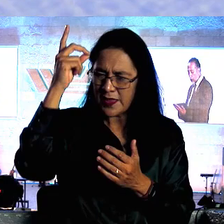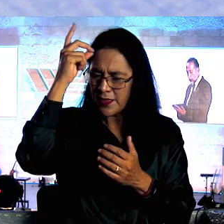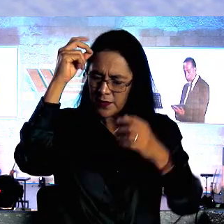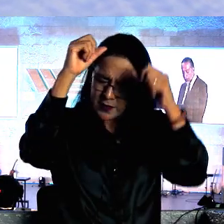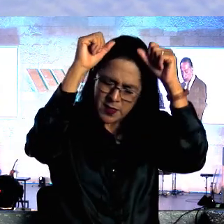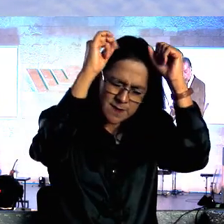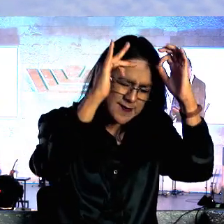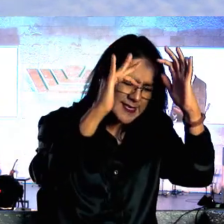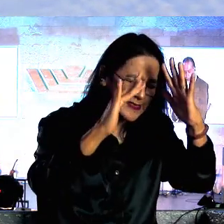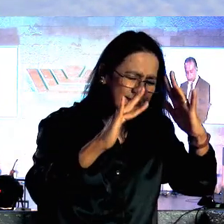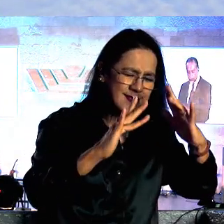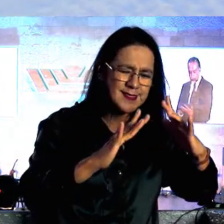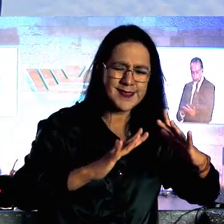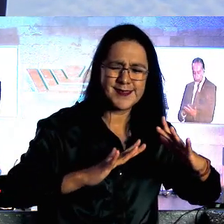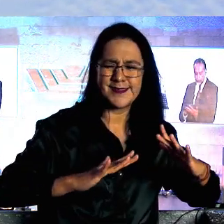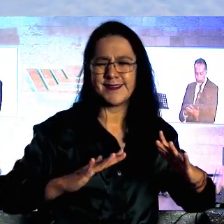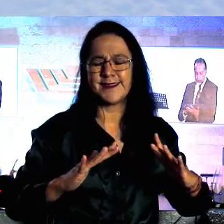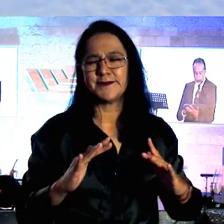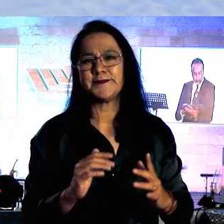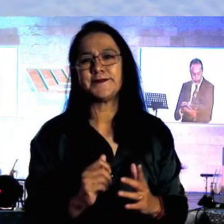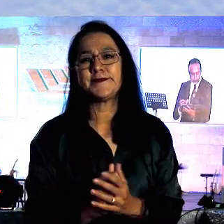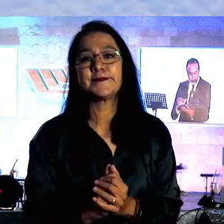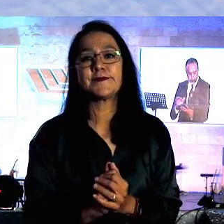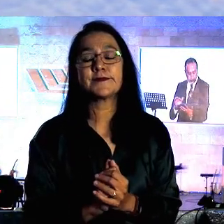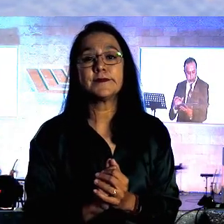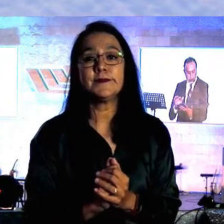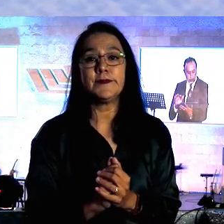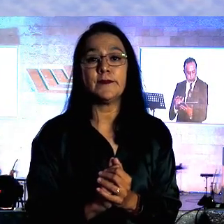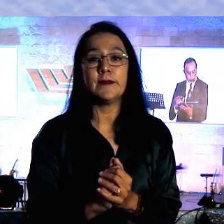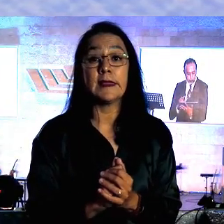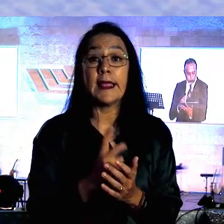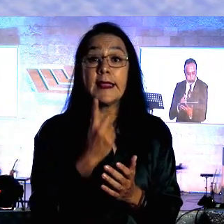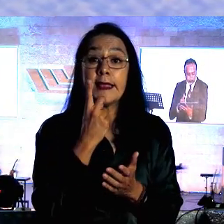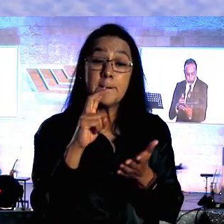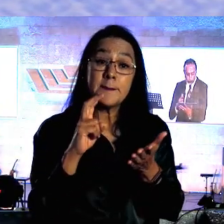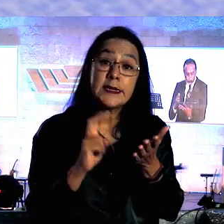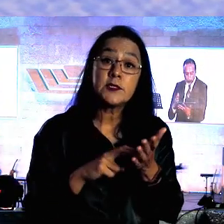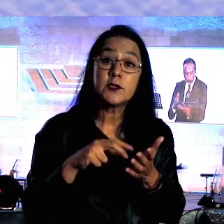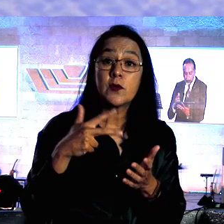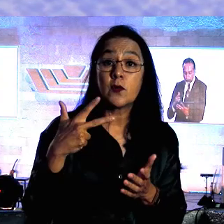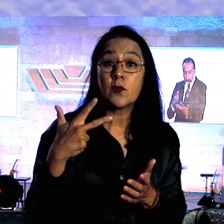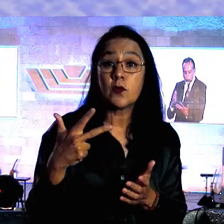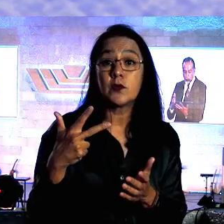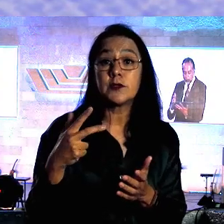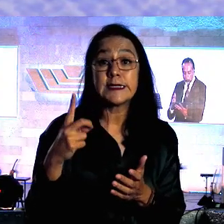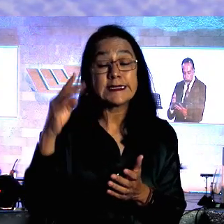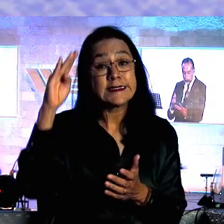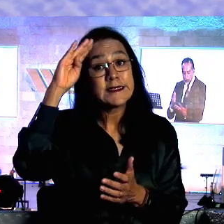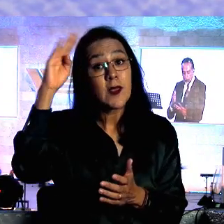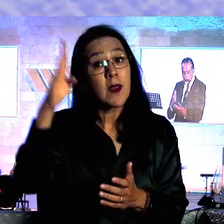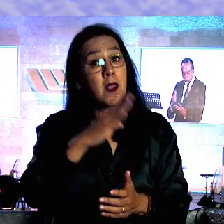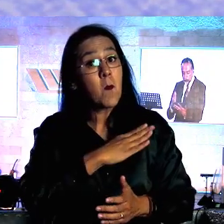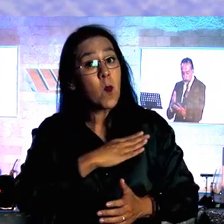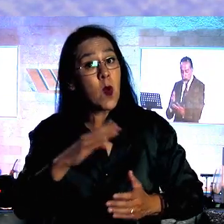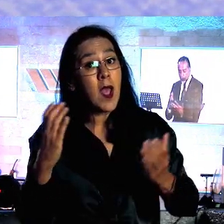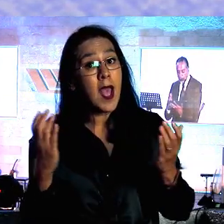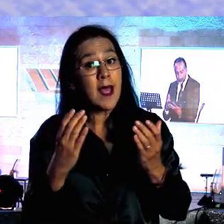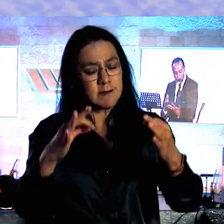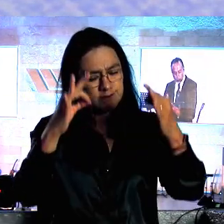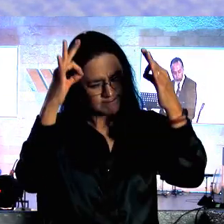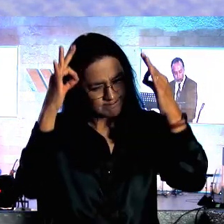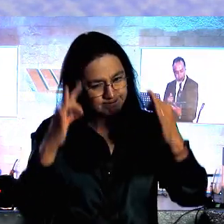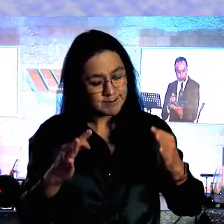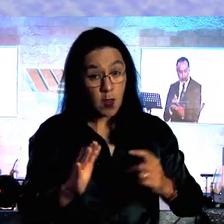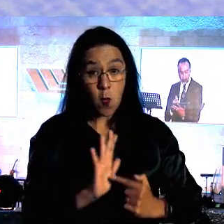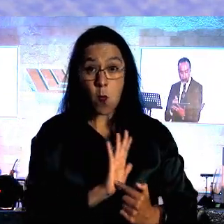manera extraordinaria dice el versículo 8 el Señor es bueno y hace lo correcto les muestra el buen camino